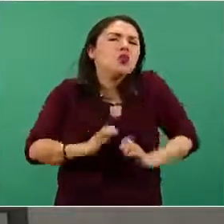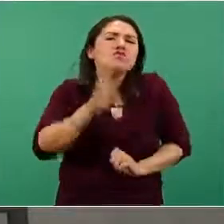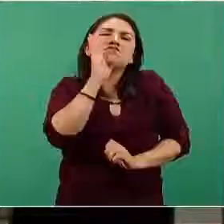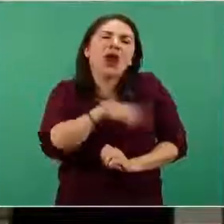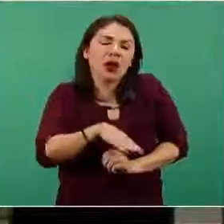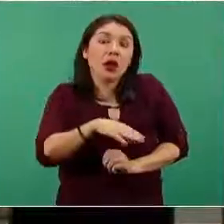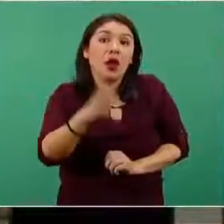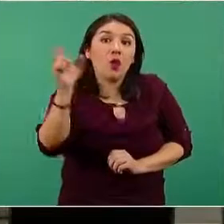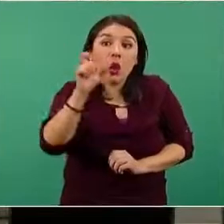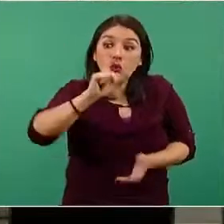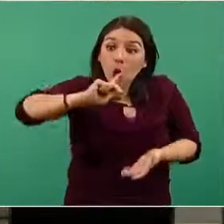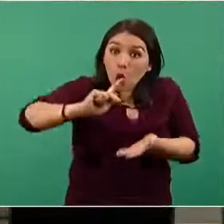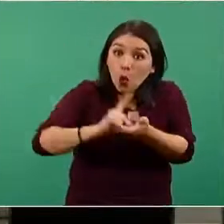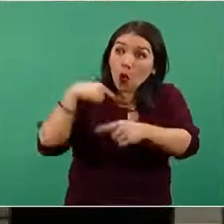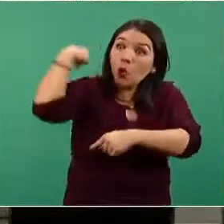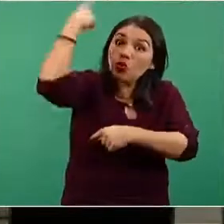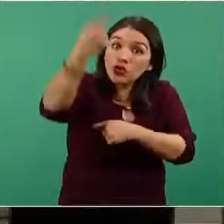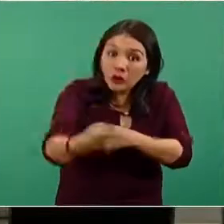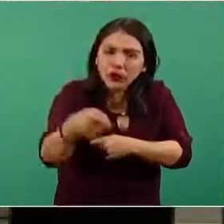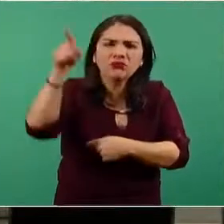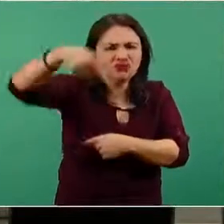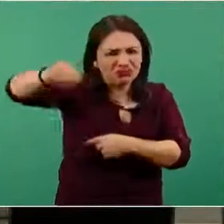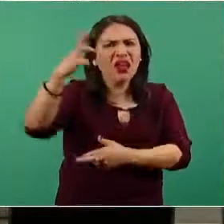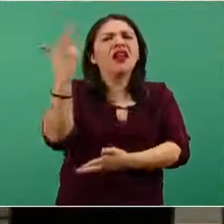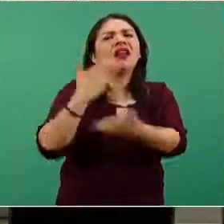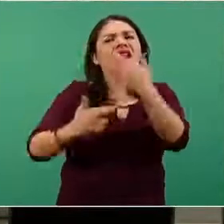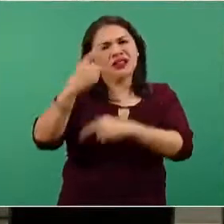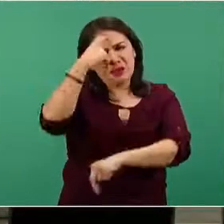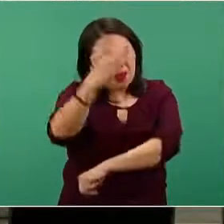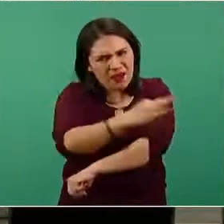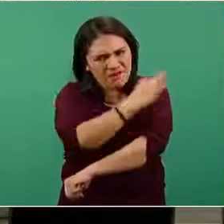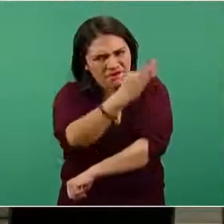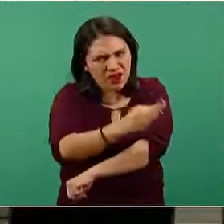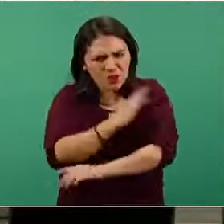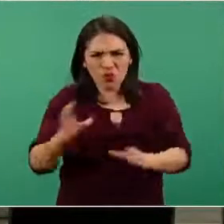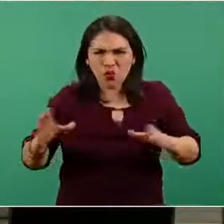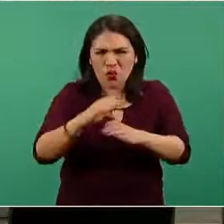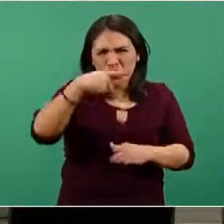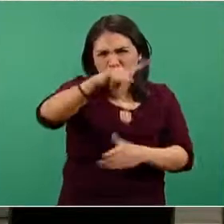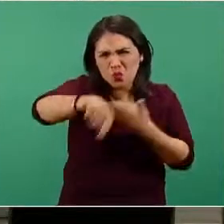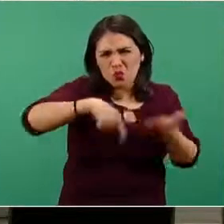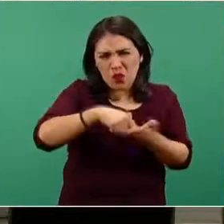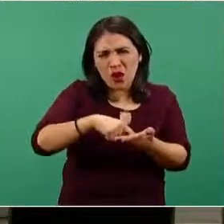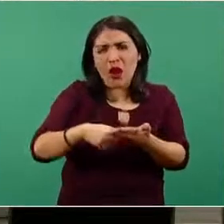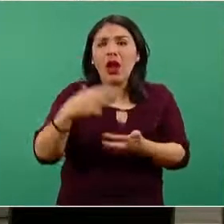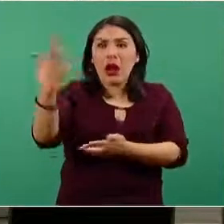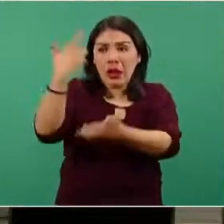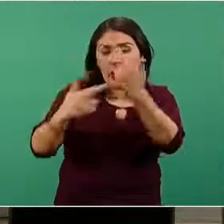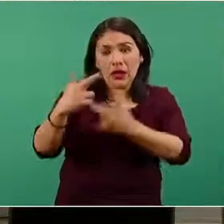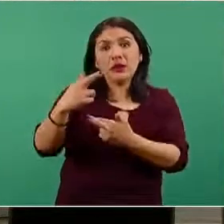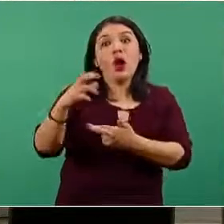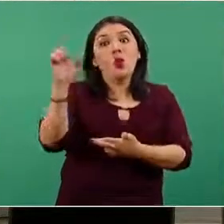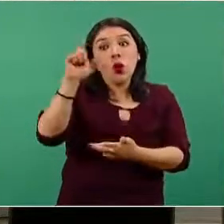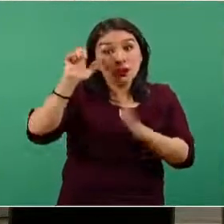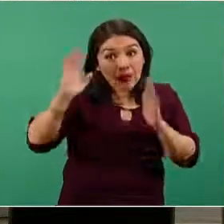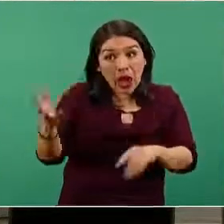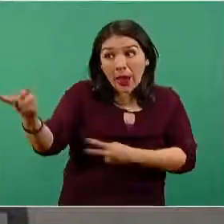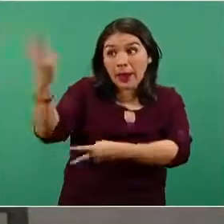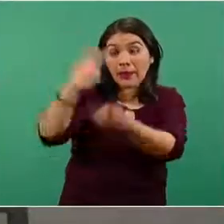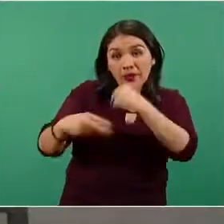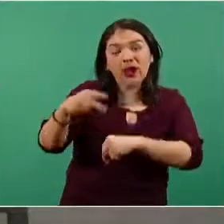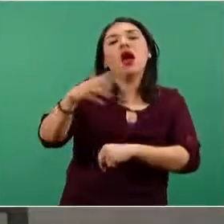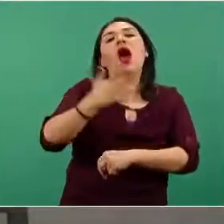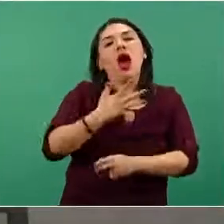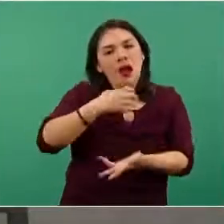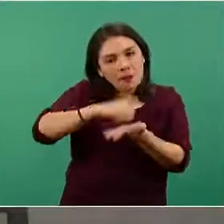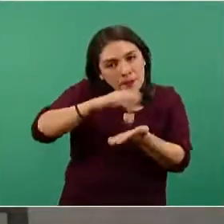la nueva oportunidad, porque regresa el proceso de vacunación a su comunidad, sea vacunada. Hay vacuna para